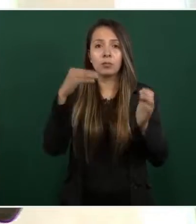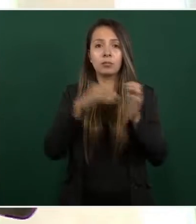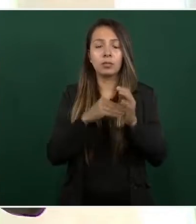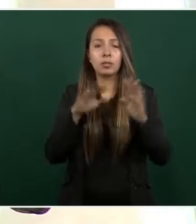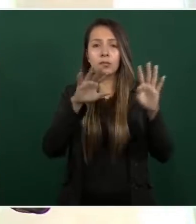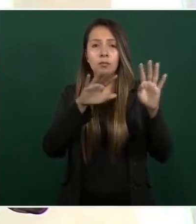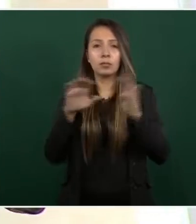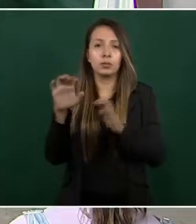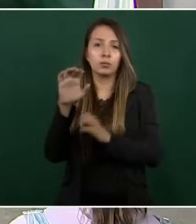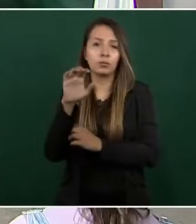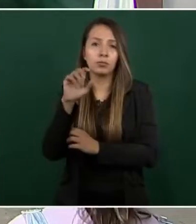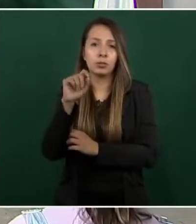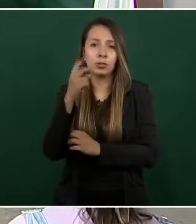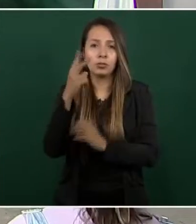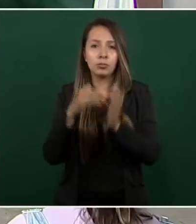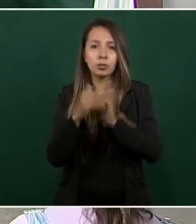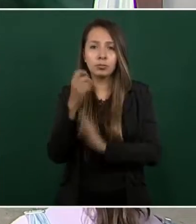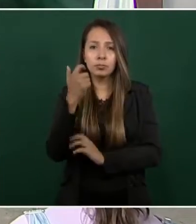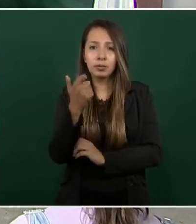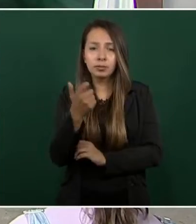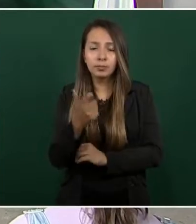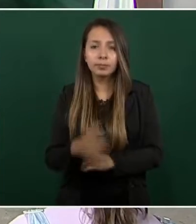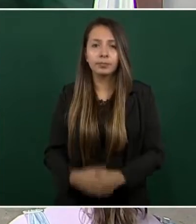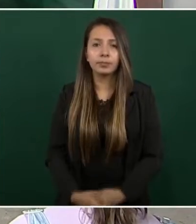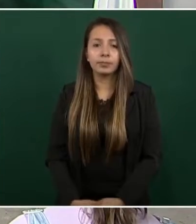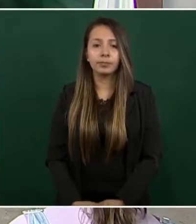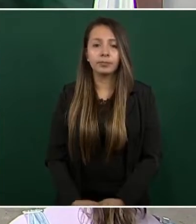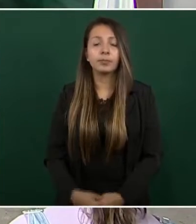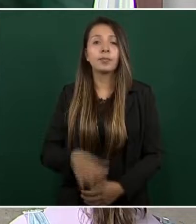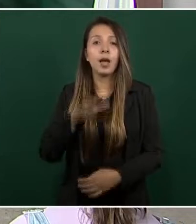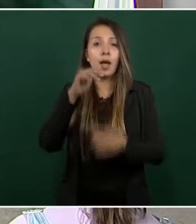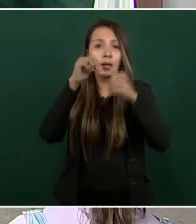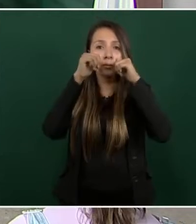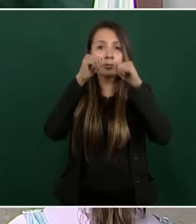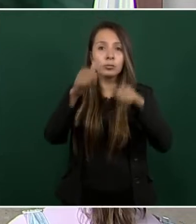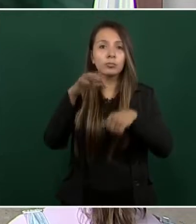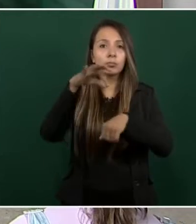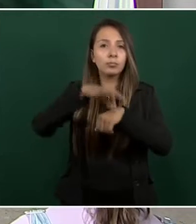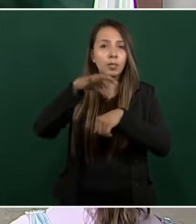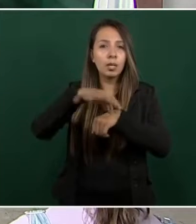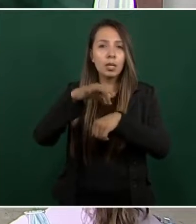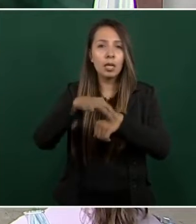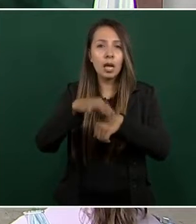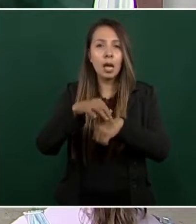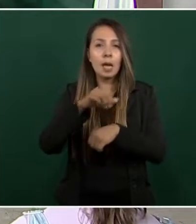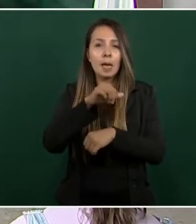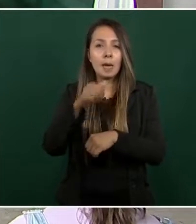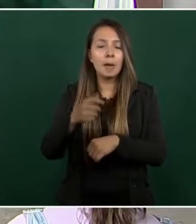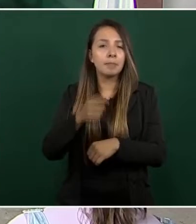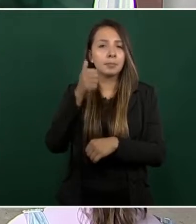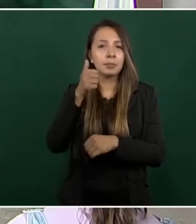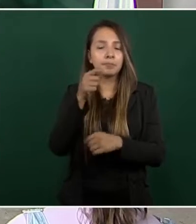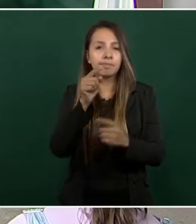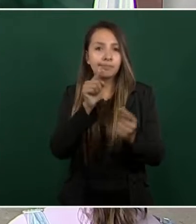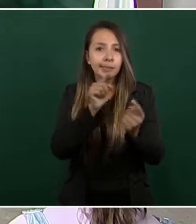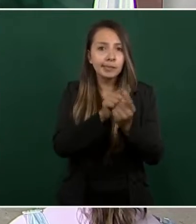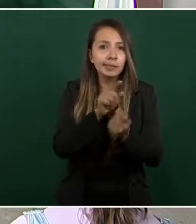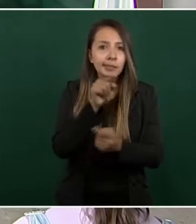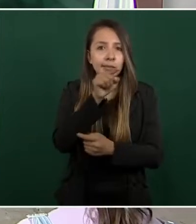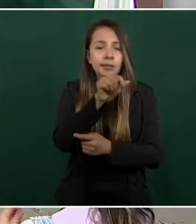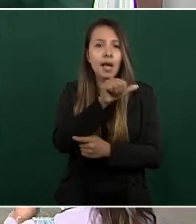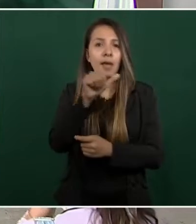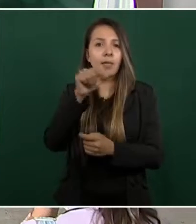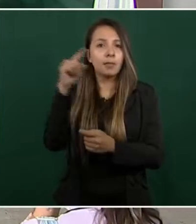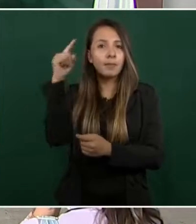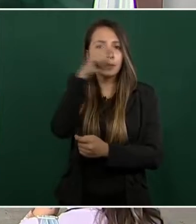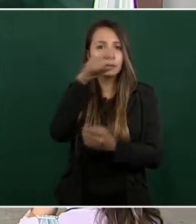4,992 millones de pesos. La que sigue, por favor. En lo que se refiere a atención médica de primer contacto en lugares difíciles, es una operación que se